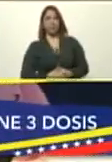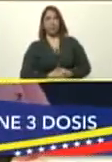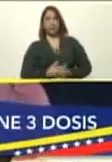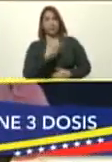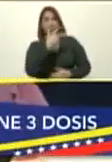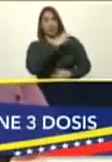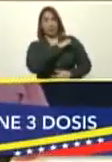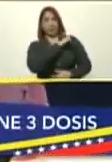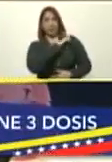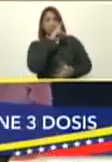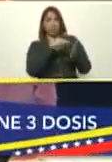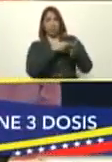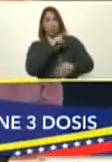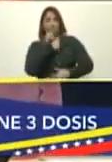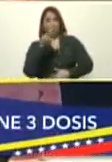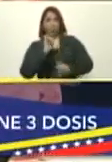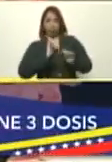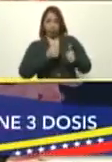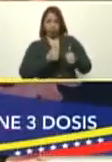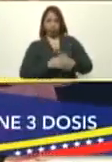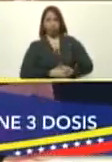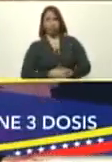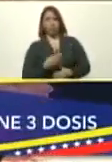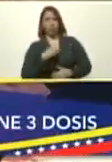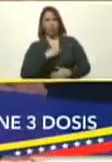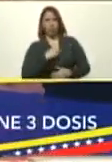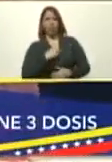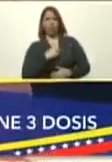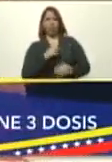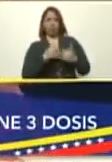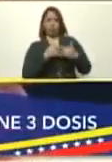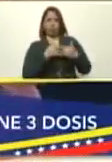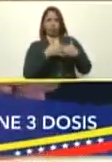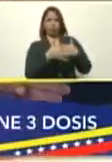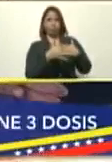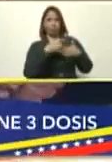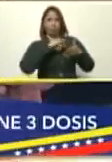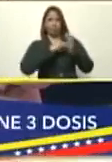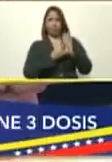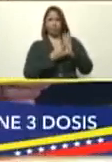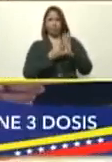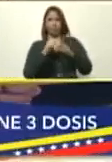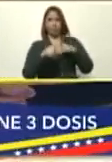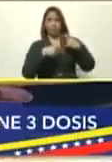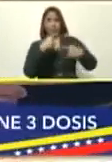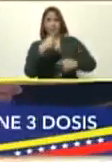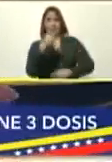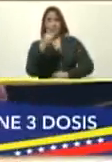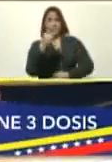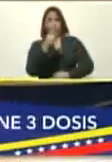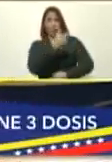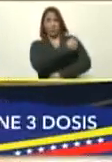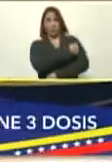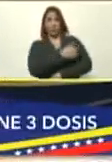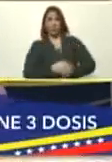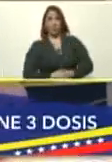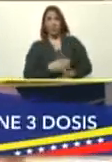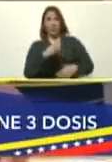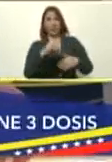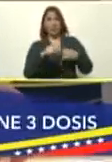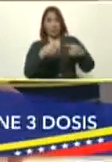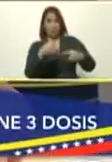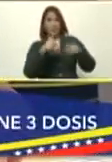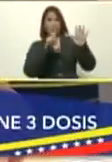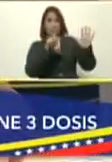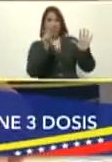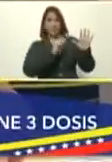enero del 2022 se inició. Veníamos aplicando la técnica de que después de la segunda dosis, a los 6 meses, se